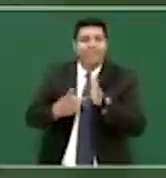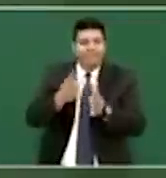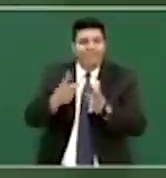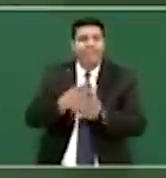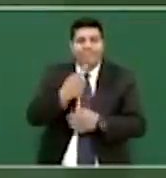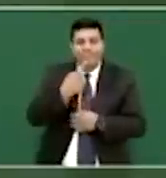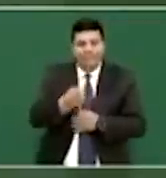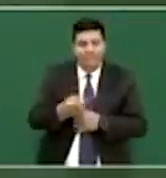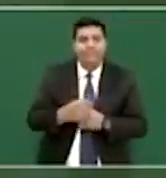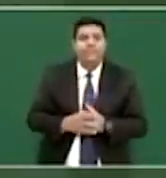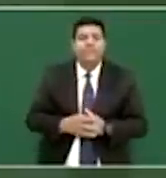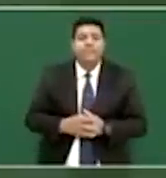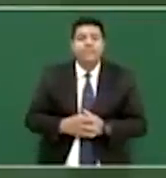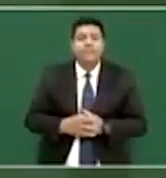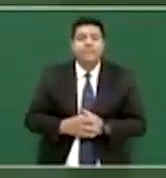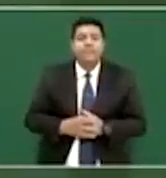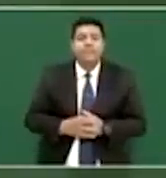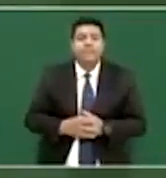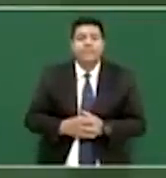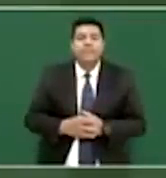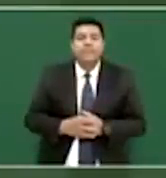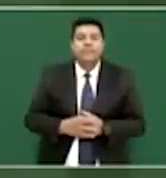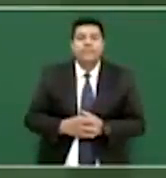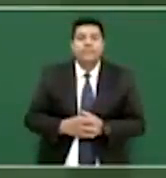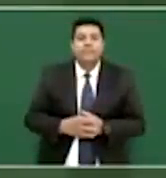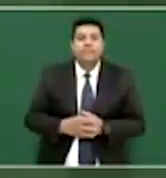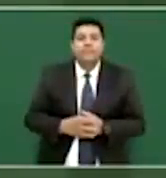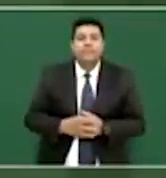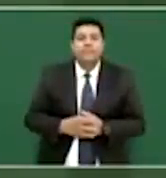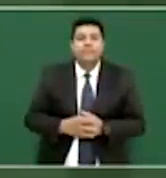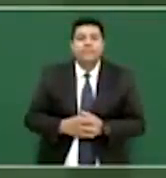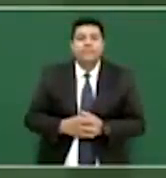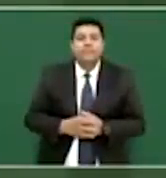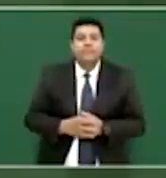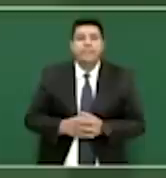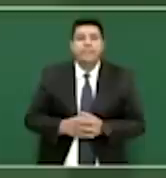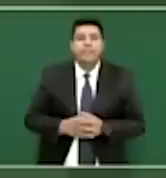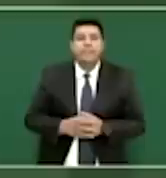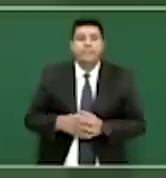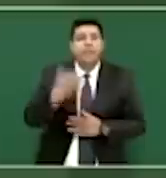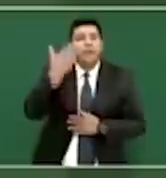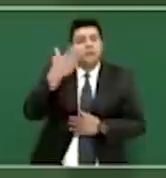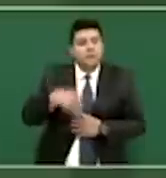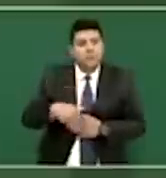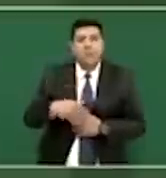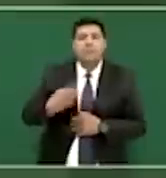es de que se está trabajando de manera